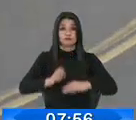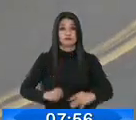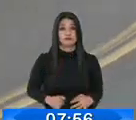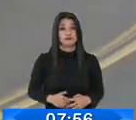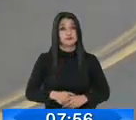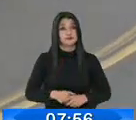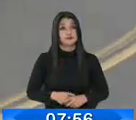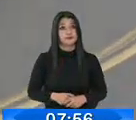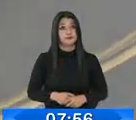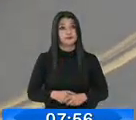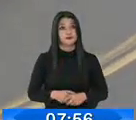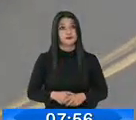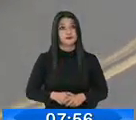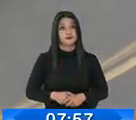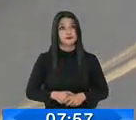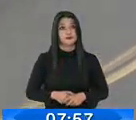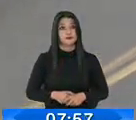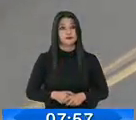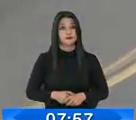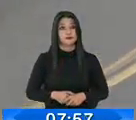Informó Carlos Julio Gurumendi.